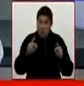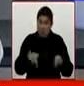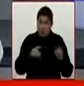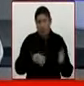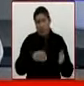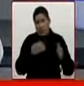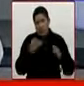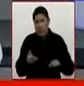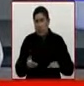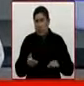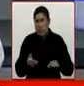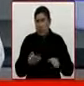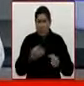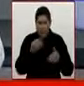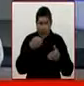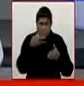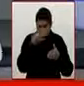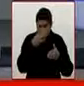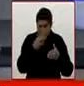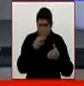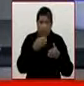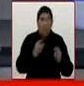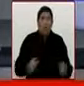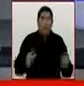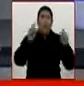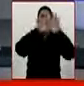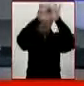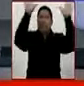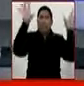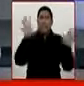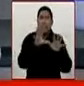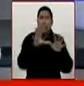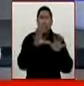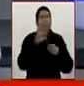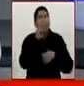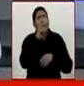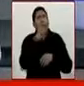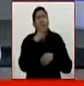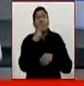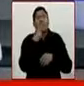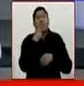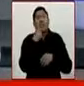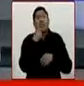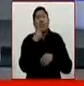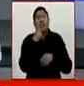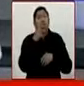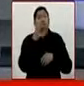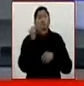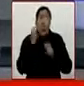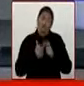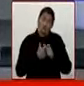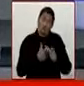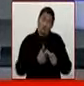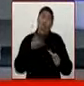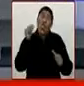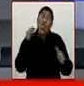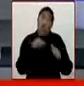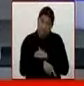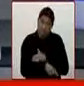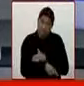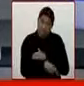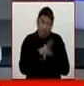ha fallecido a pocos metros de un cartel donde usted lee claramente lo que dice: no corras, no